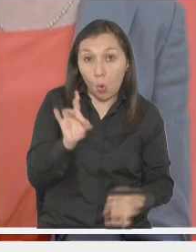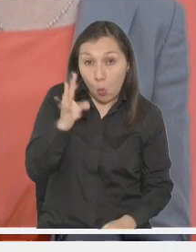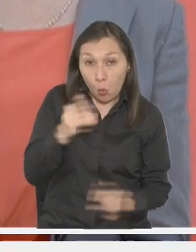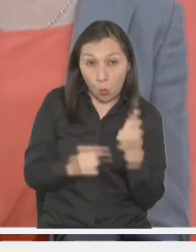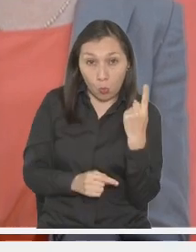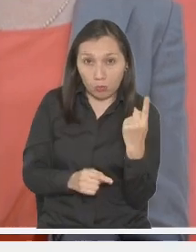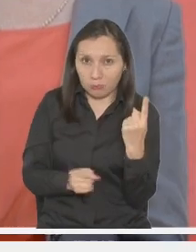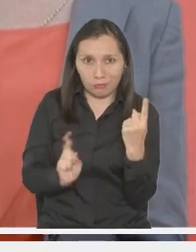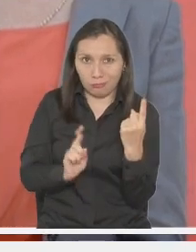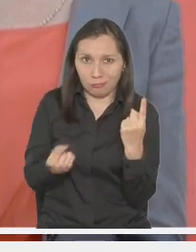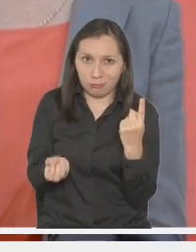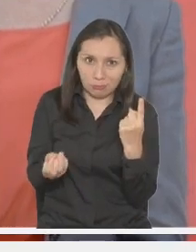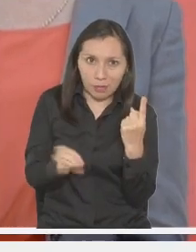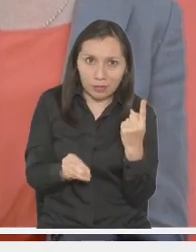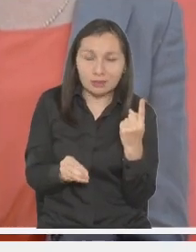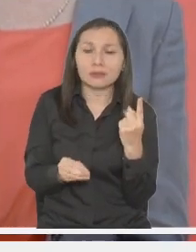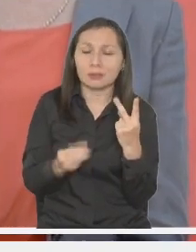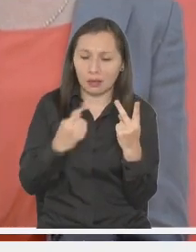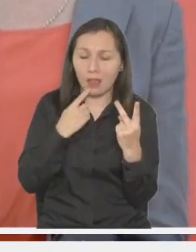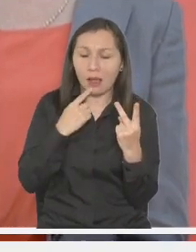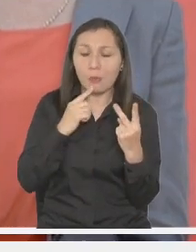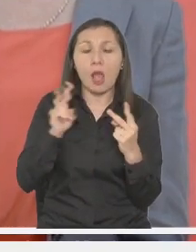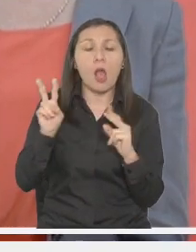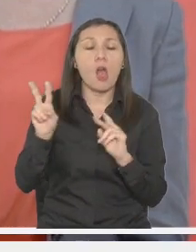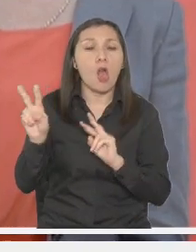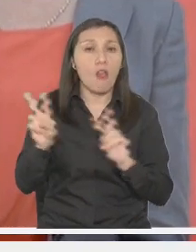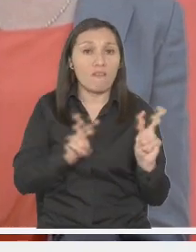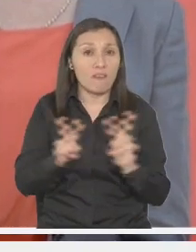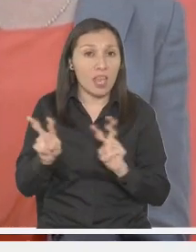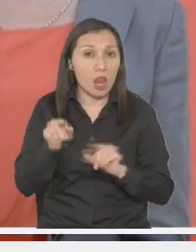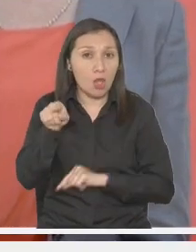único. También en Los Vilos,